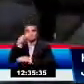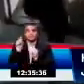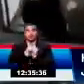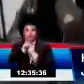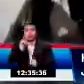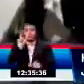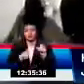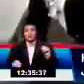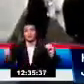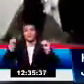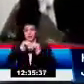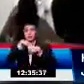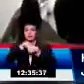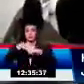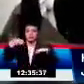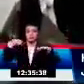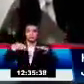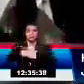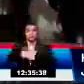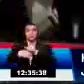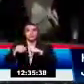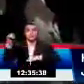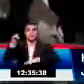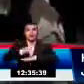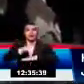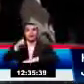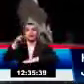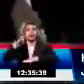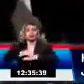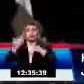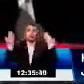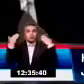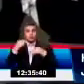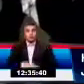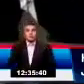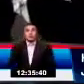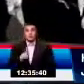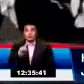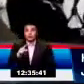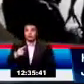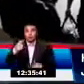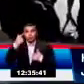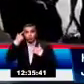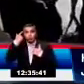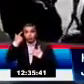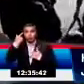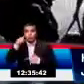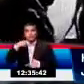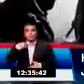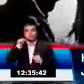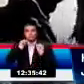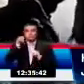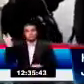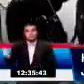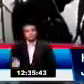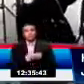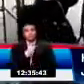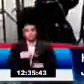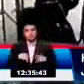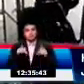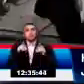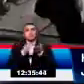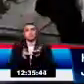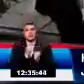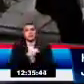dos sujetos más en el ingreso a un hangar del aeropuerto de Guayaquil, en donde un guardia bajo un listado les permite el acceso sin pedirles